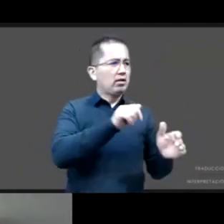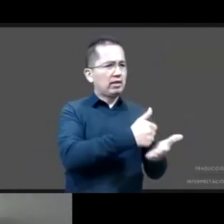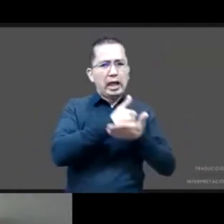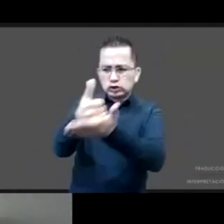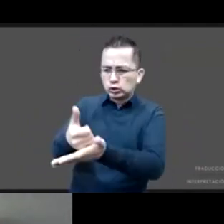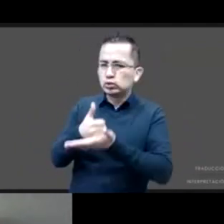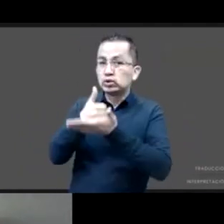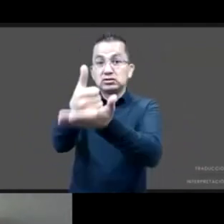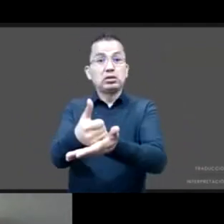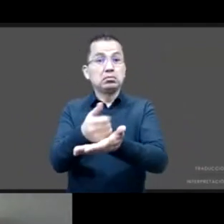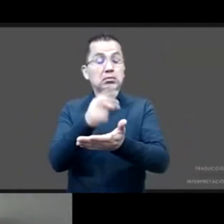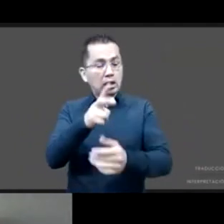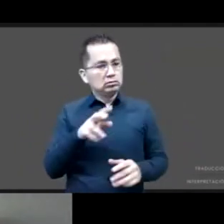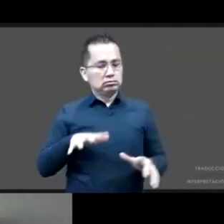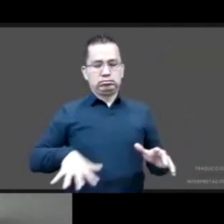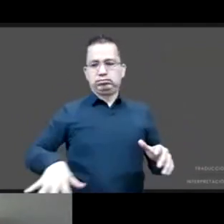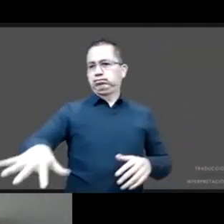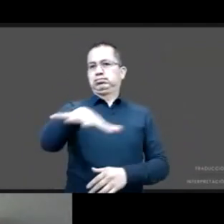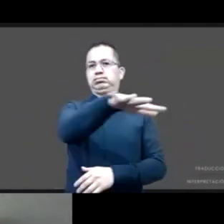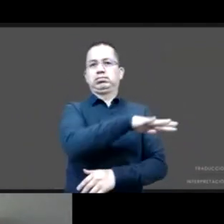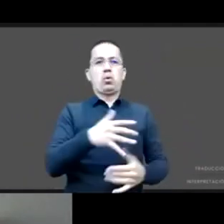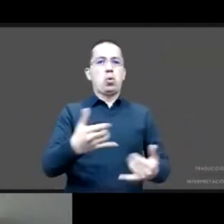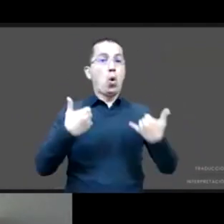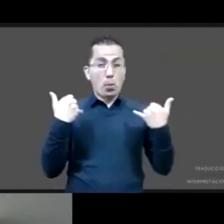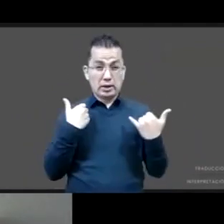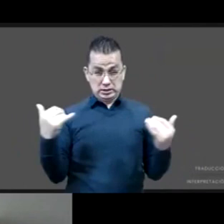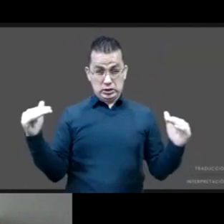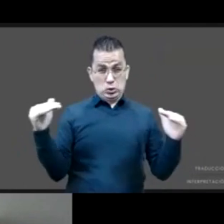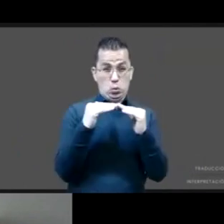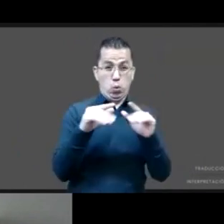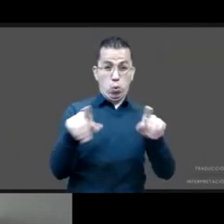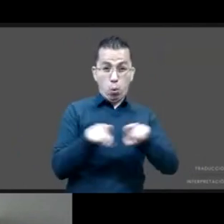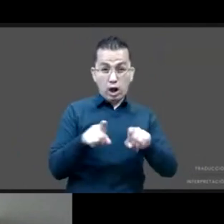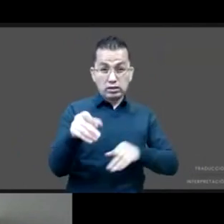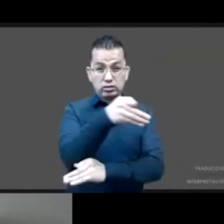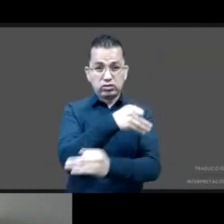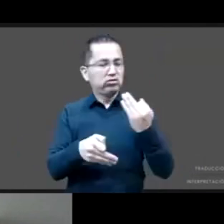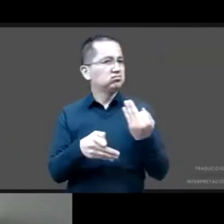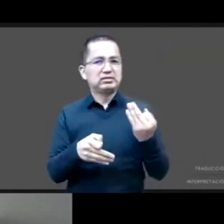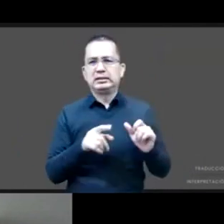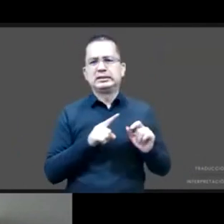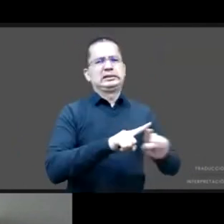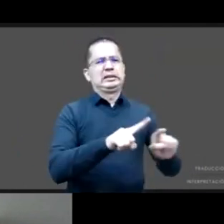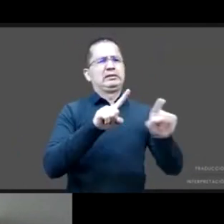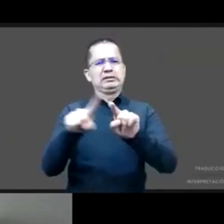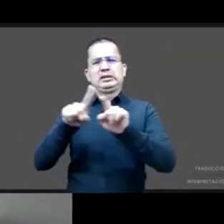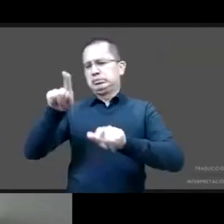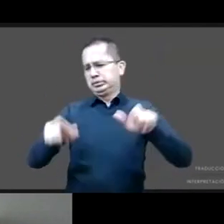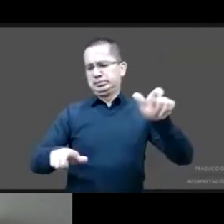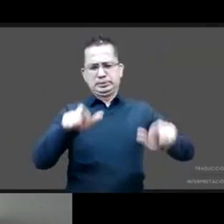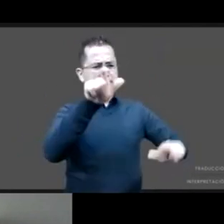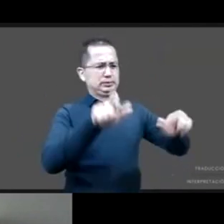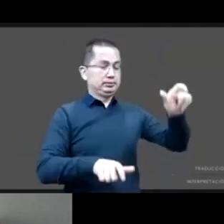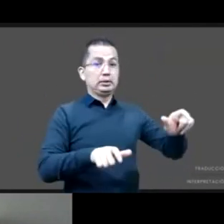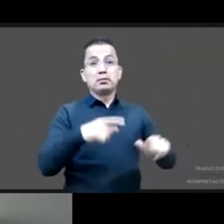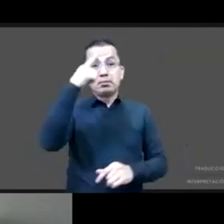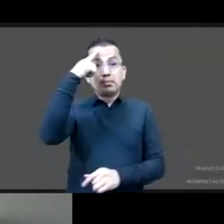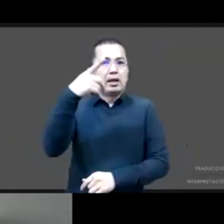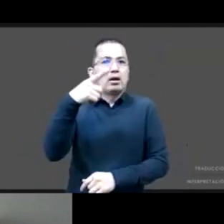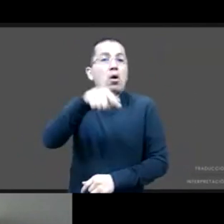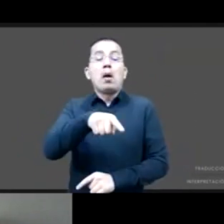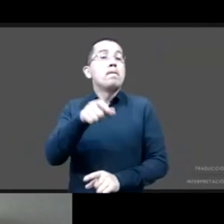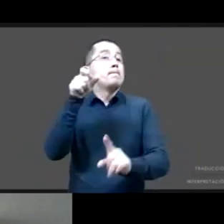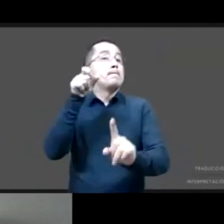y que no solamente digamos comparten un solo destino hay muchos destinos hay muchas